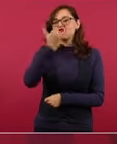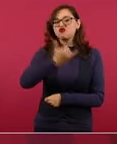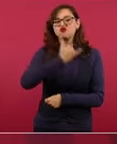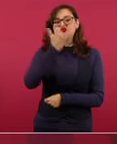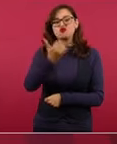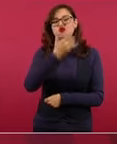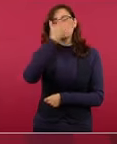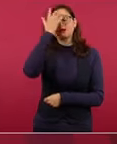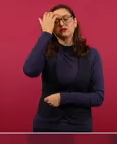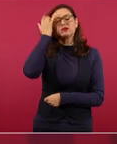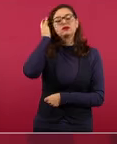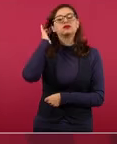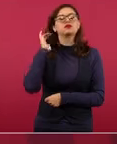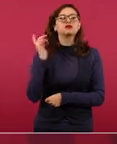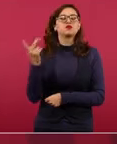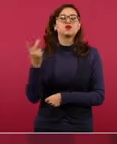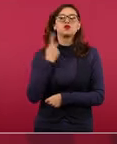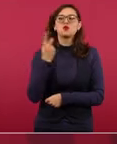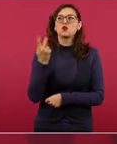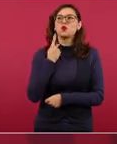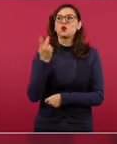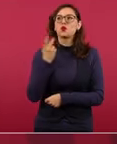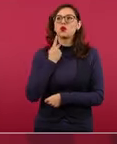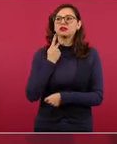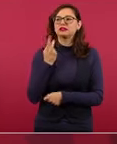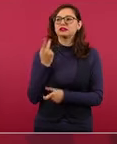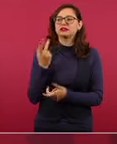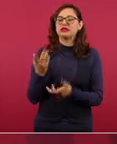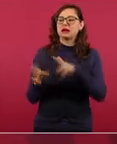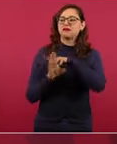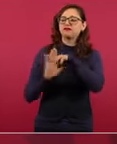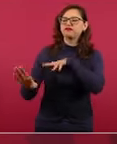y su política antimigrante